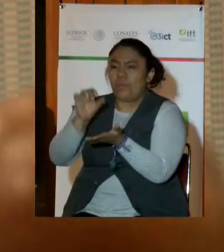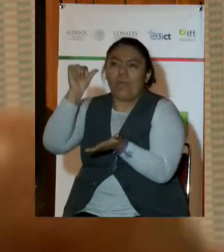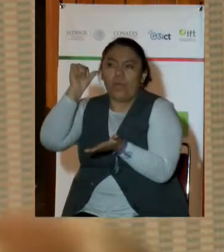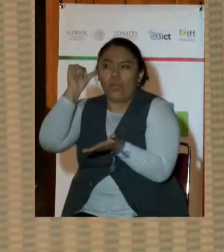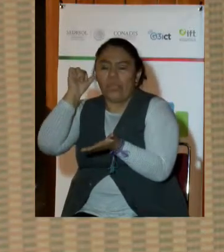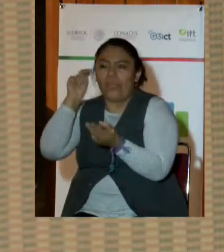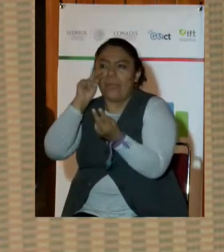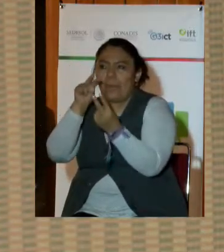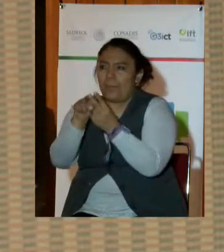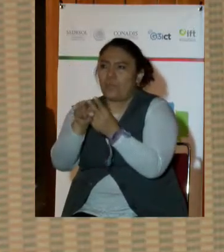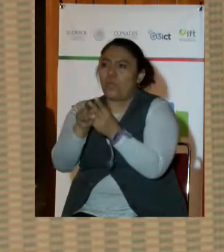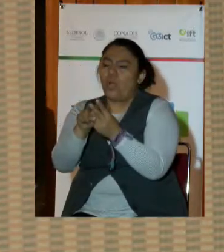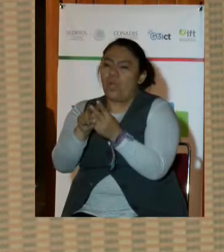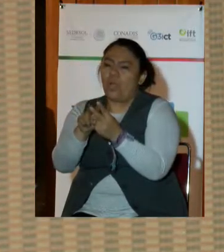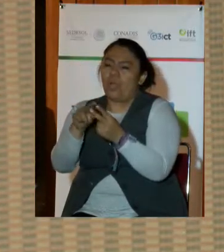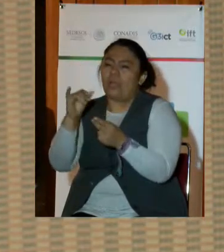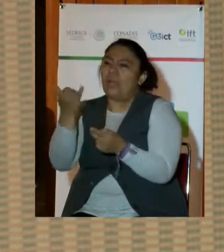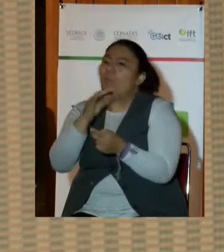muchas,